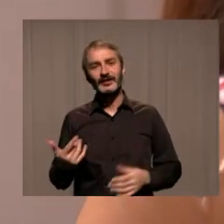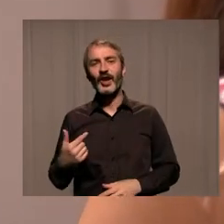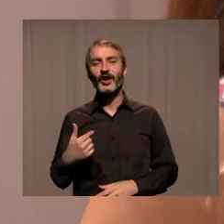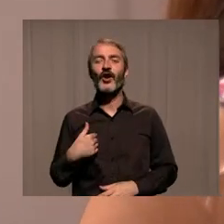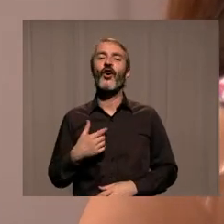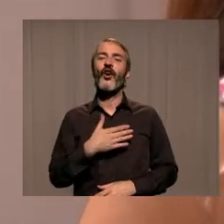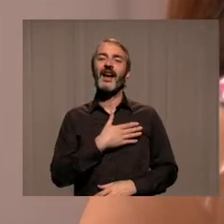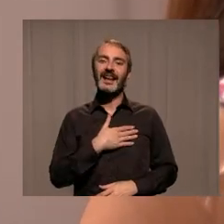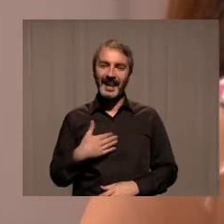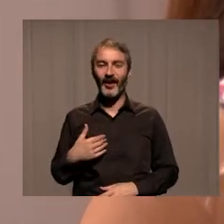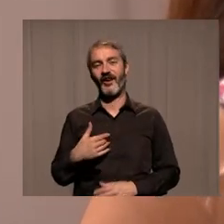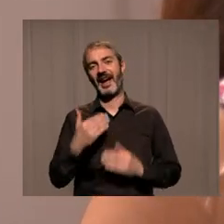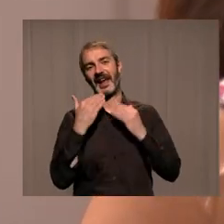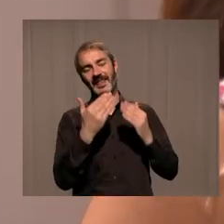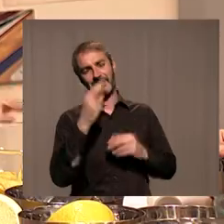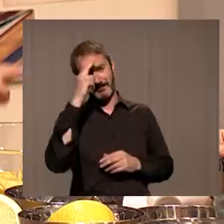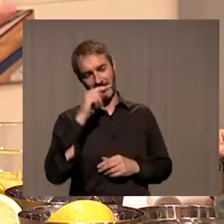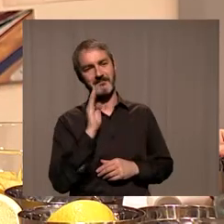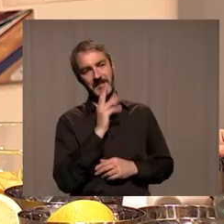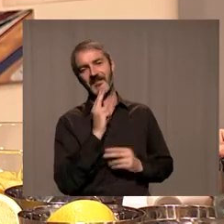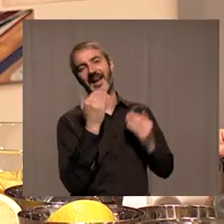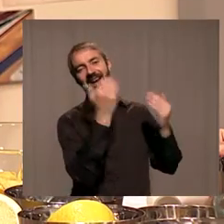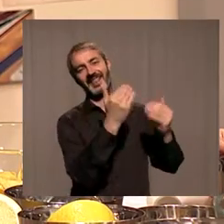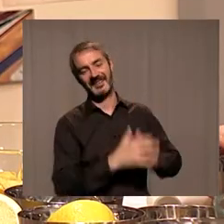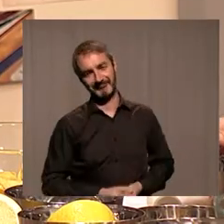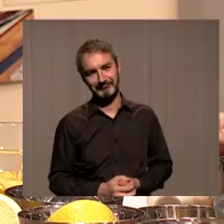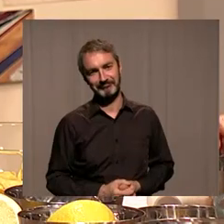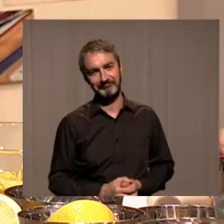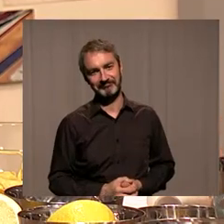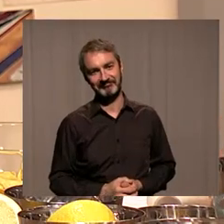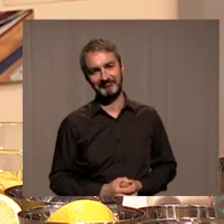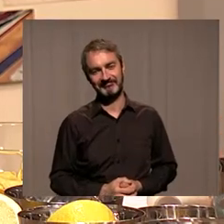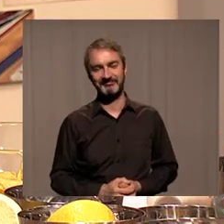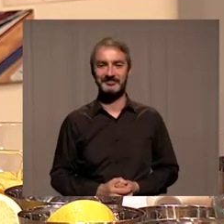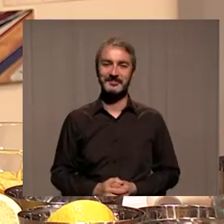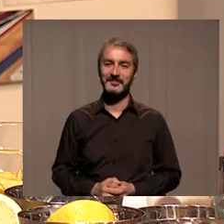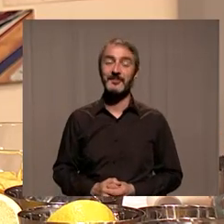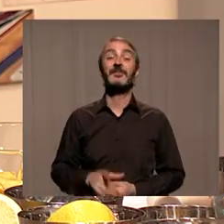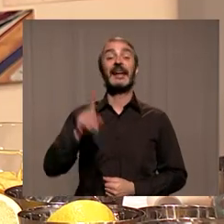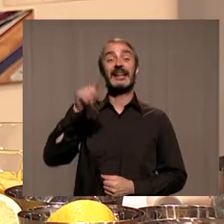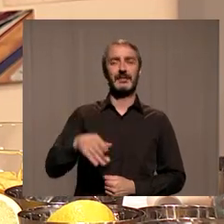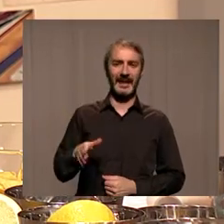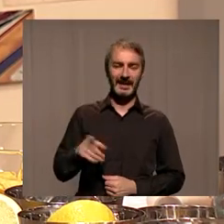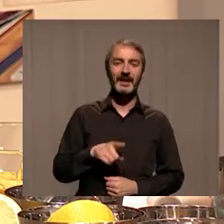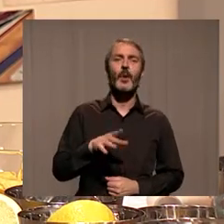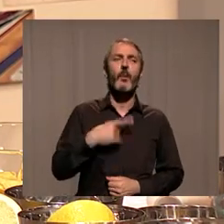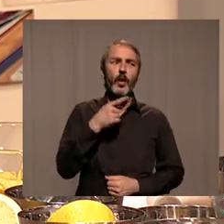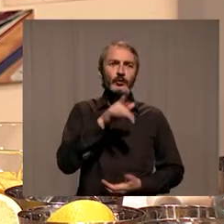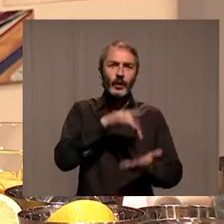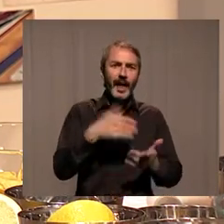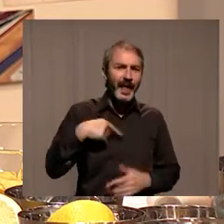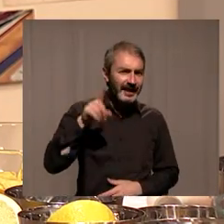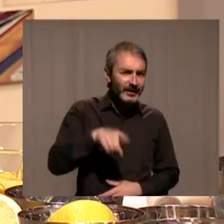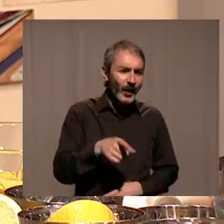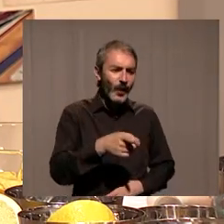las gracias a mis padres. Pues las gracias. Estamos. También hay un punto, a lo mejor, no sé si te pasó, pero a lo mejor